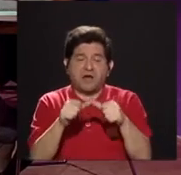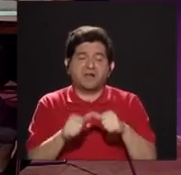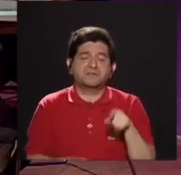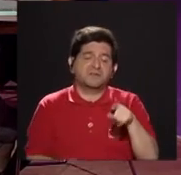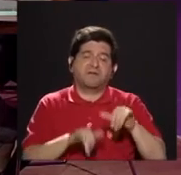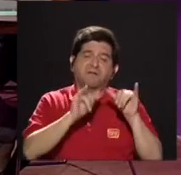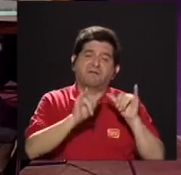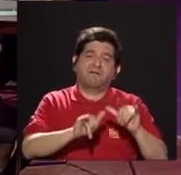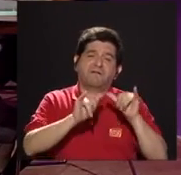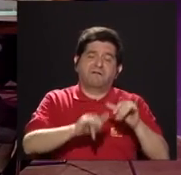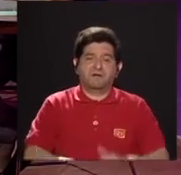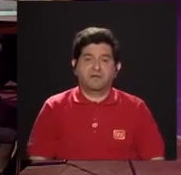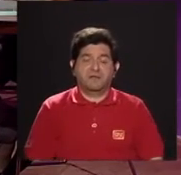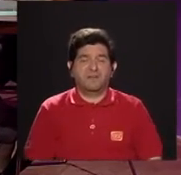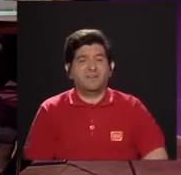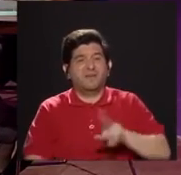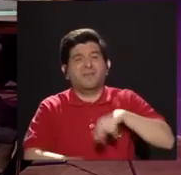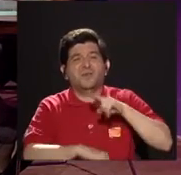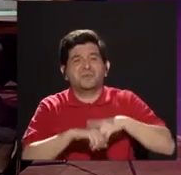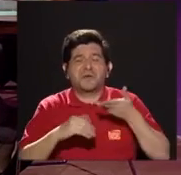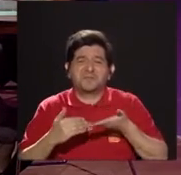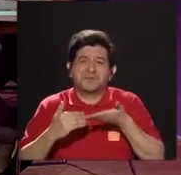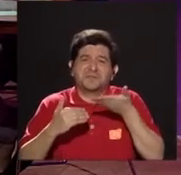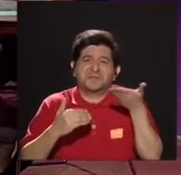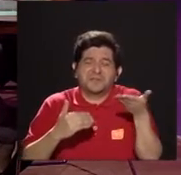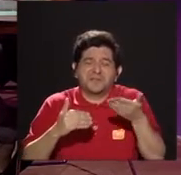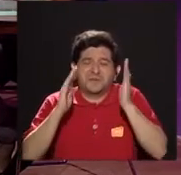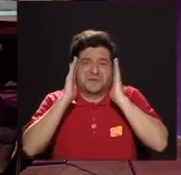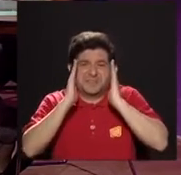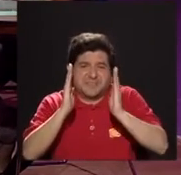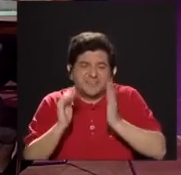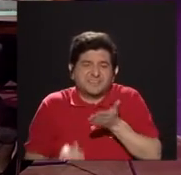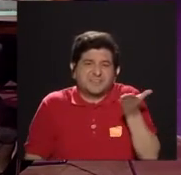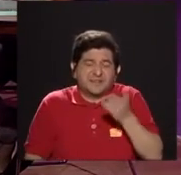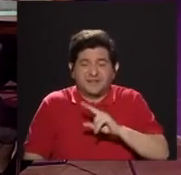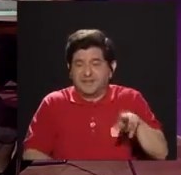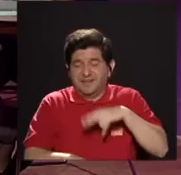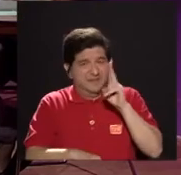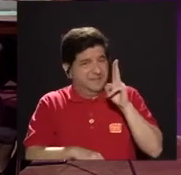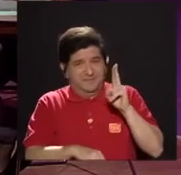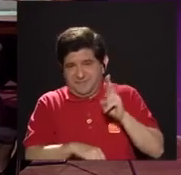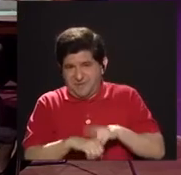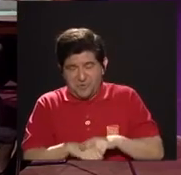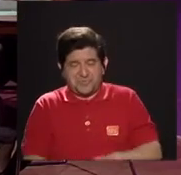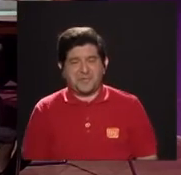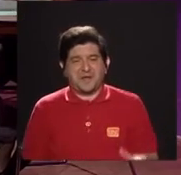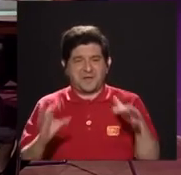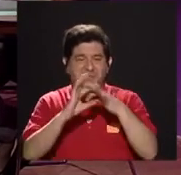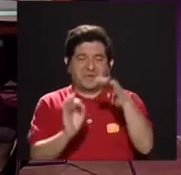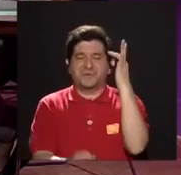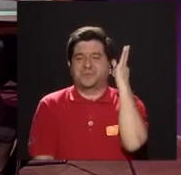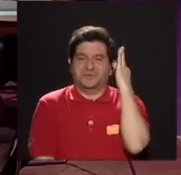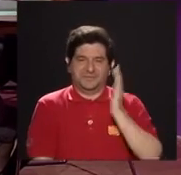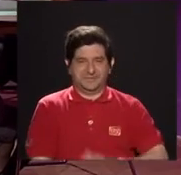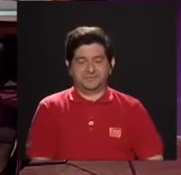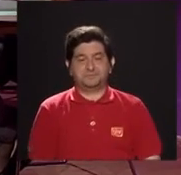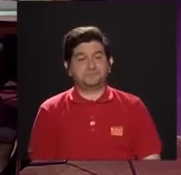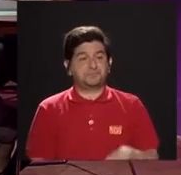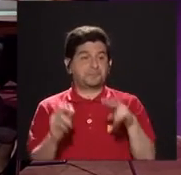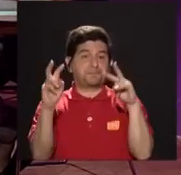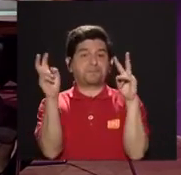y además usualmente a cargo de aquellos temas que normalmente o generalmente son asociados a las mujeres. El